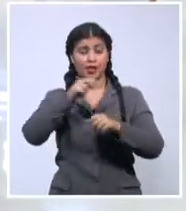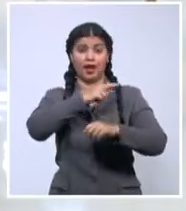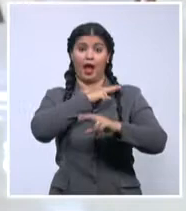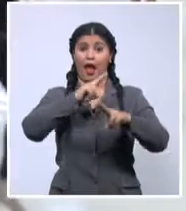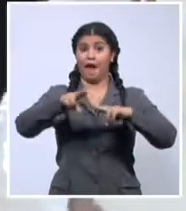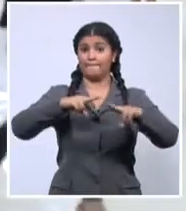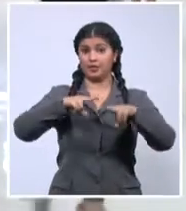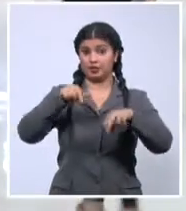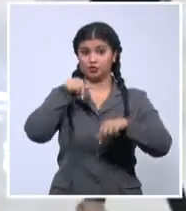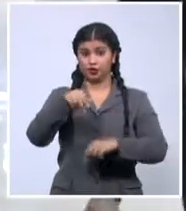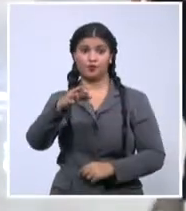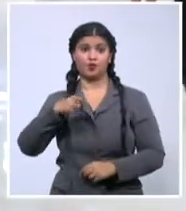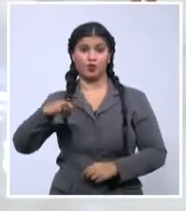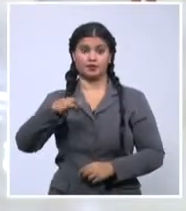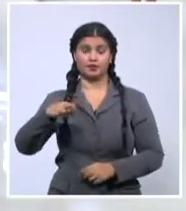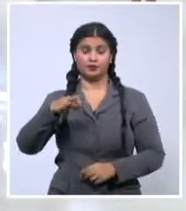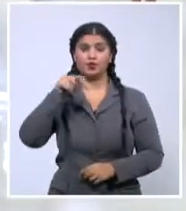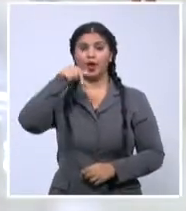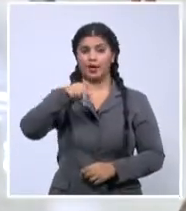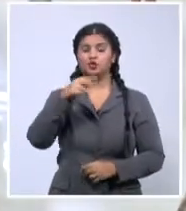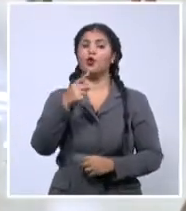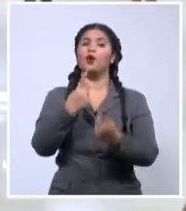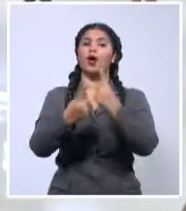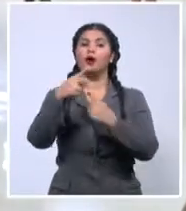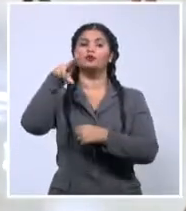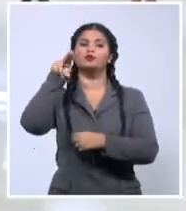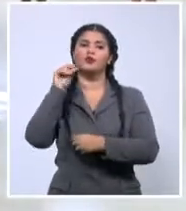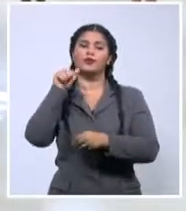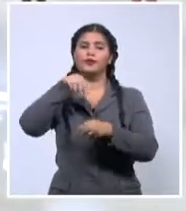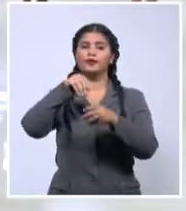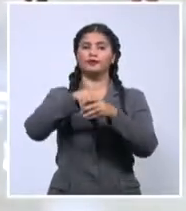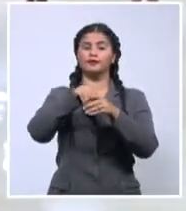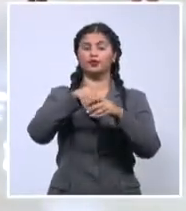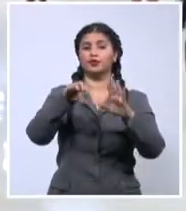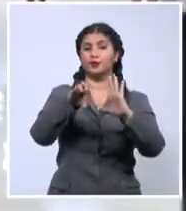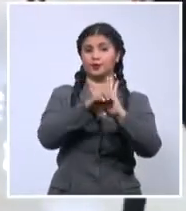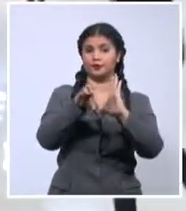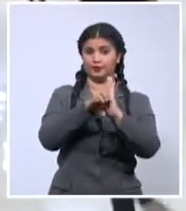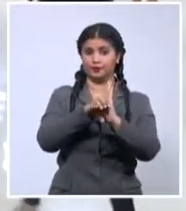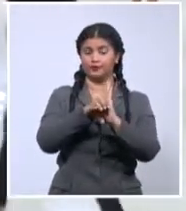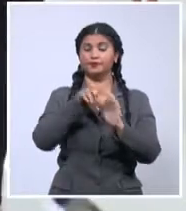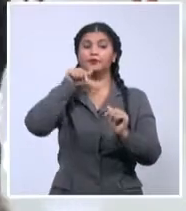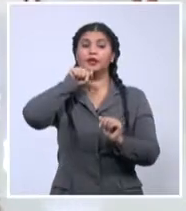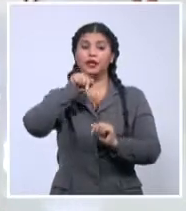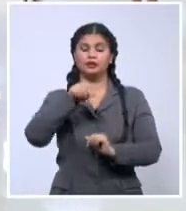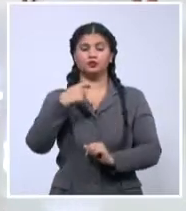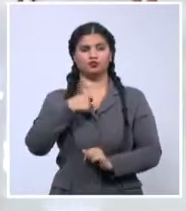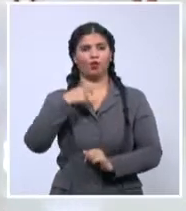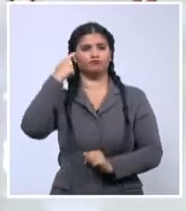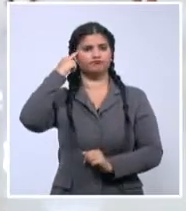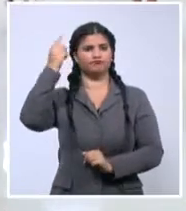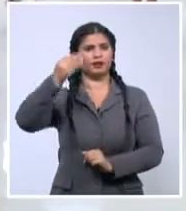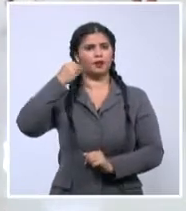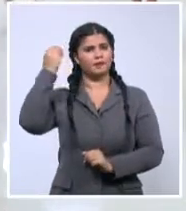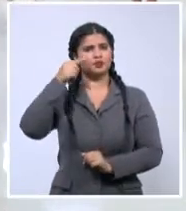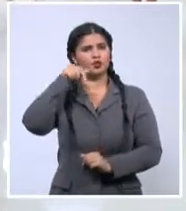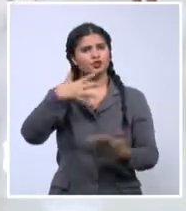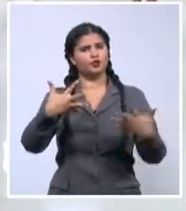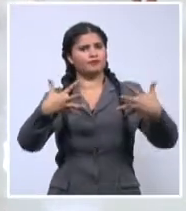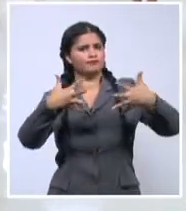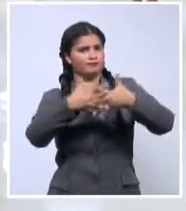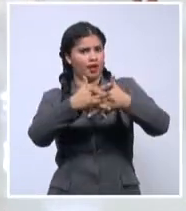que sabemos que es una de las cosas novedosas de nuestra Constitución de la República, donde aparece la figura nueva del intendente, yo creo que es un acercamiento más también